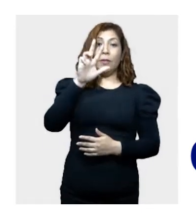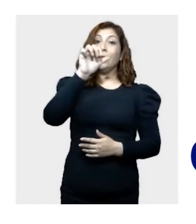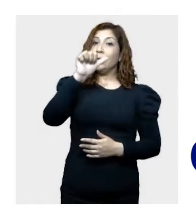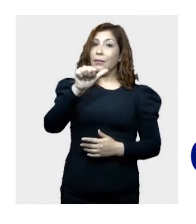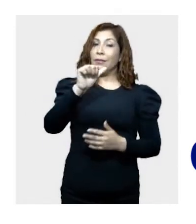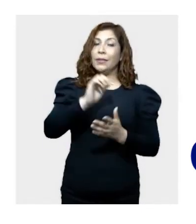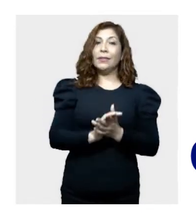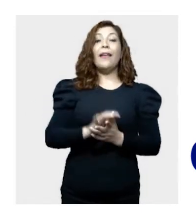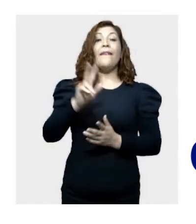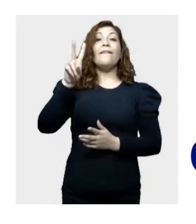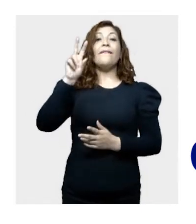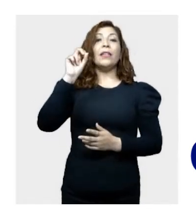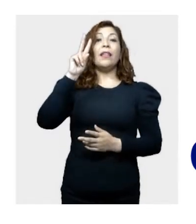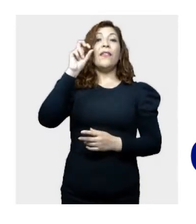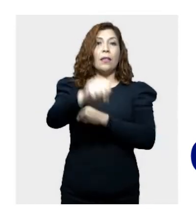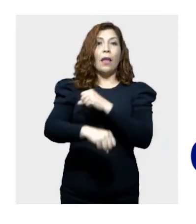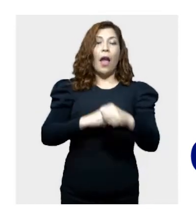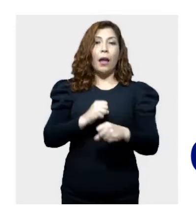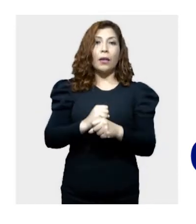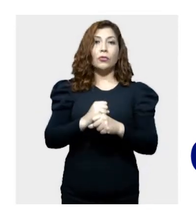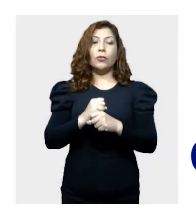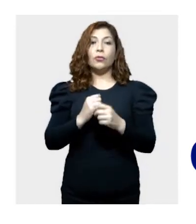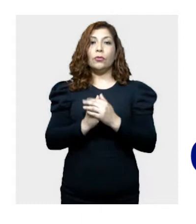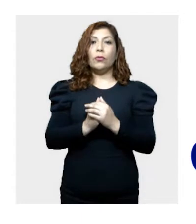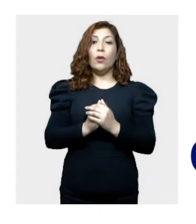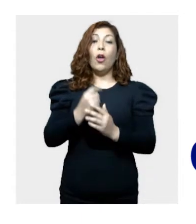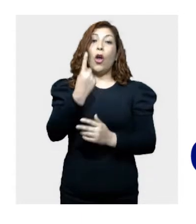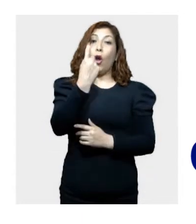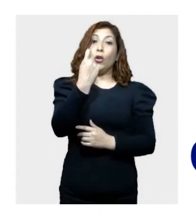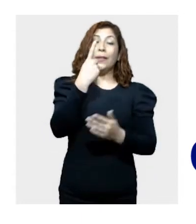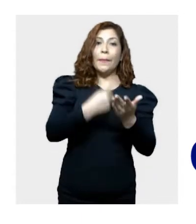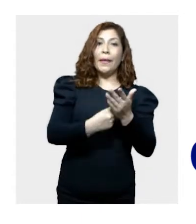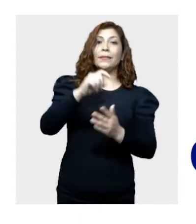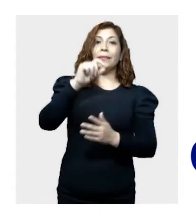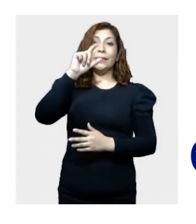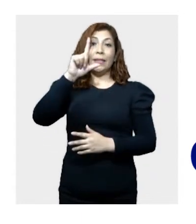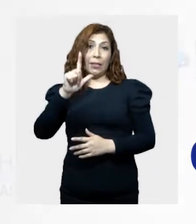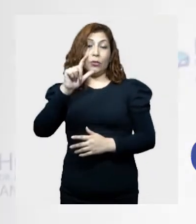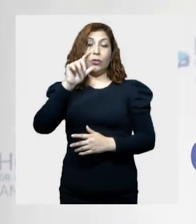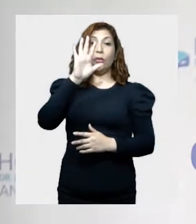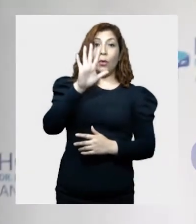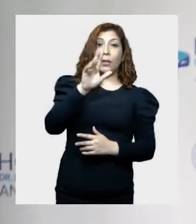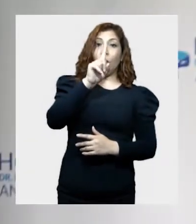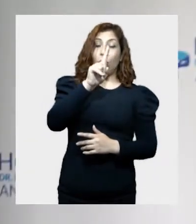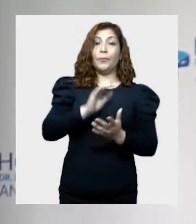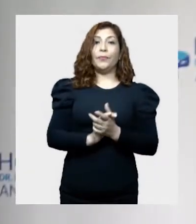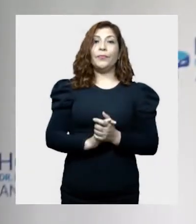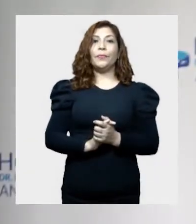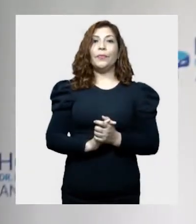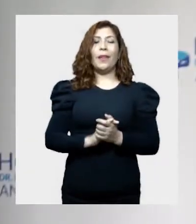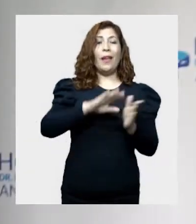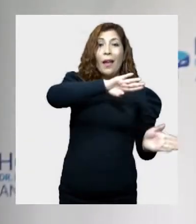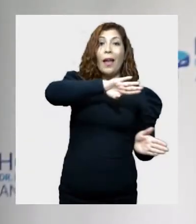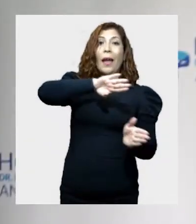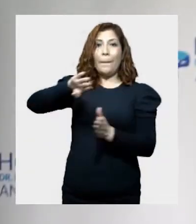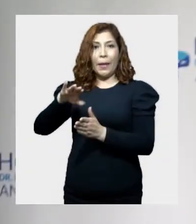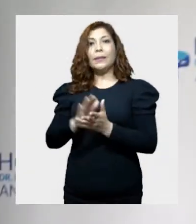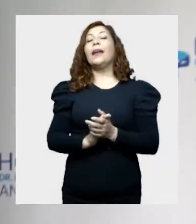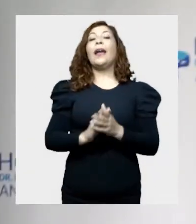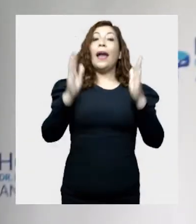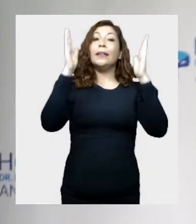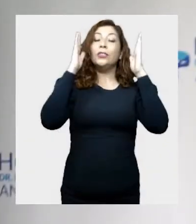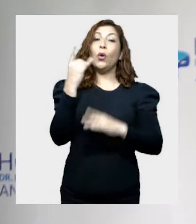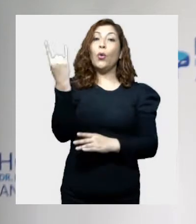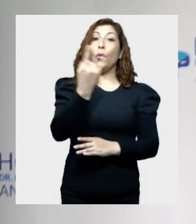12.996 y el 2020 alcanzaron las 11.751. En un ítem aparte están las atenciones